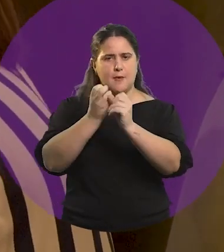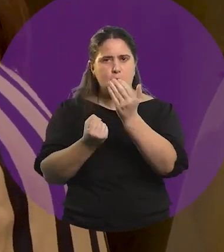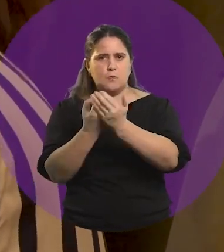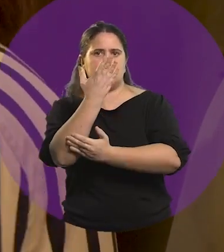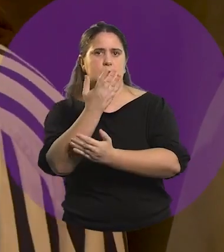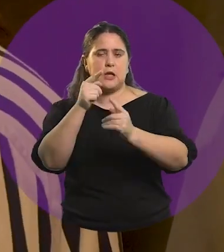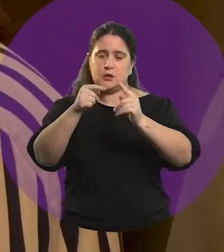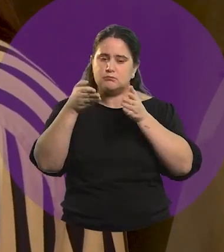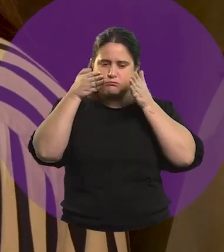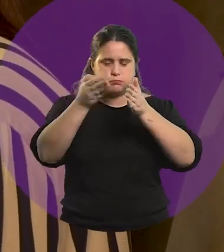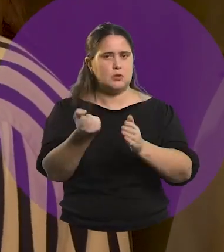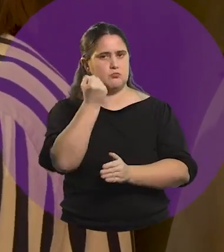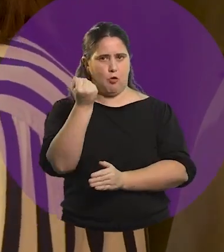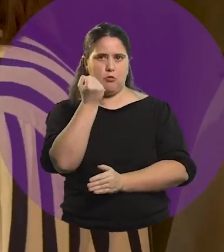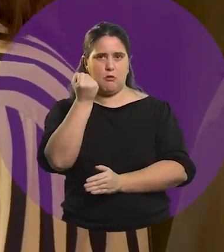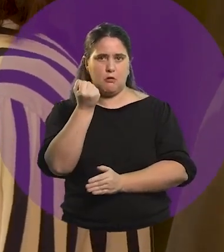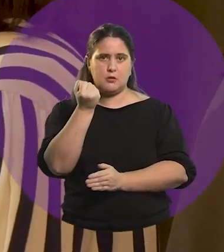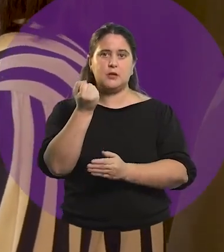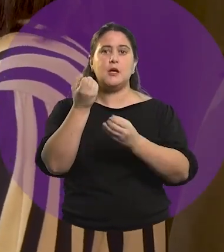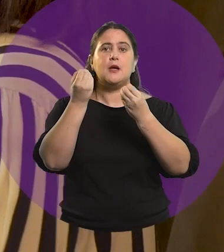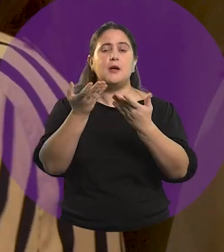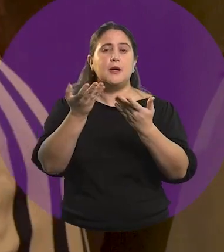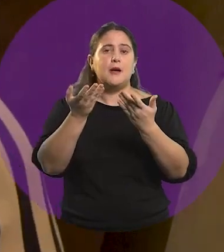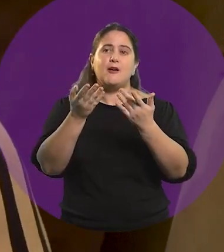la innovación en el centro de la agenda como